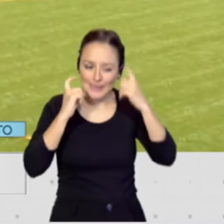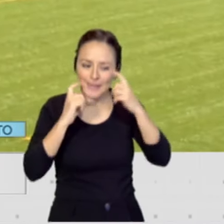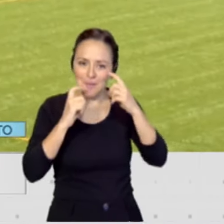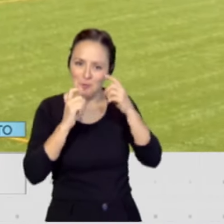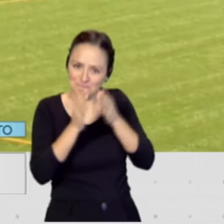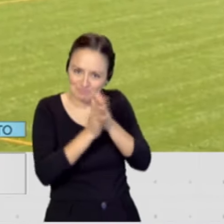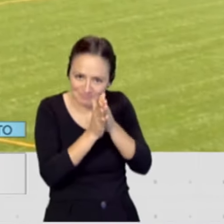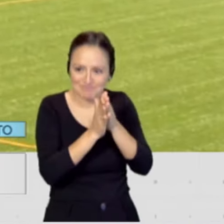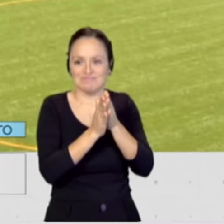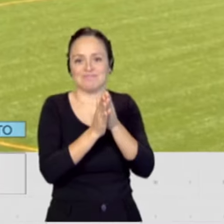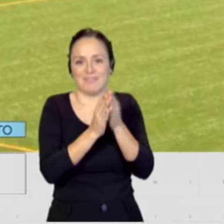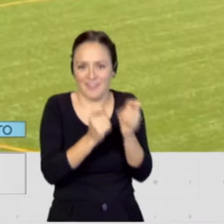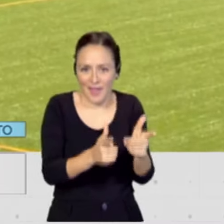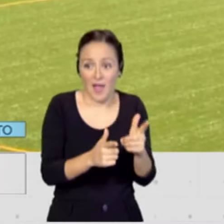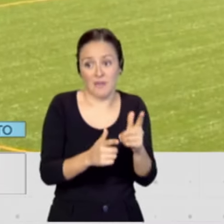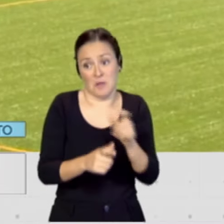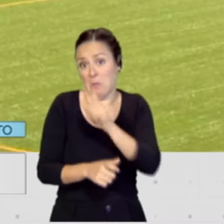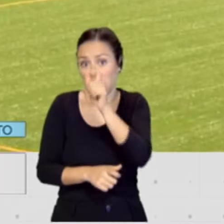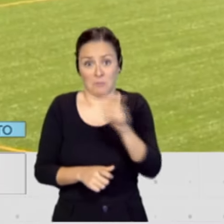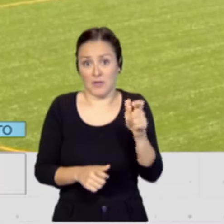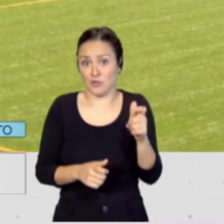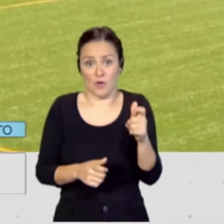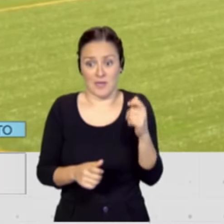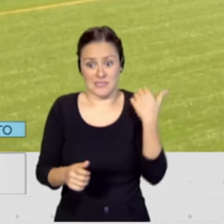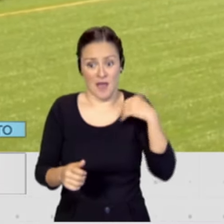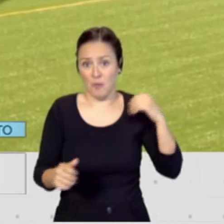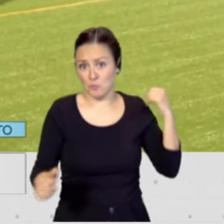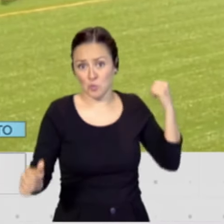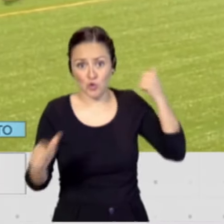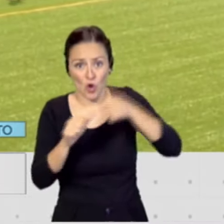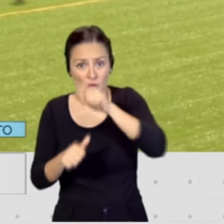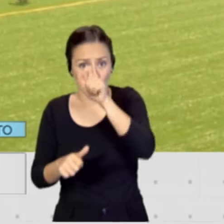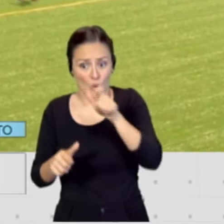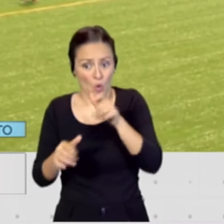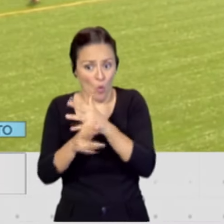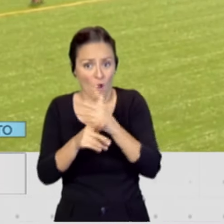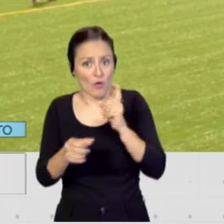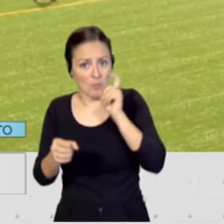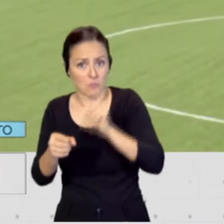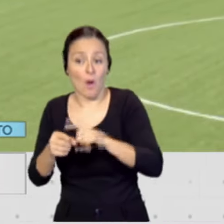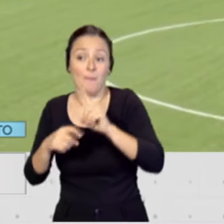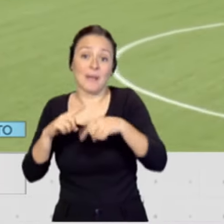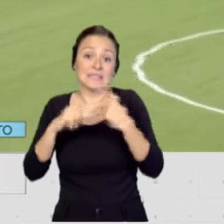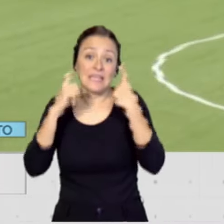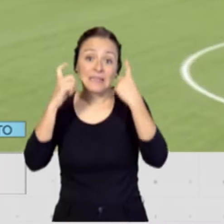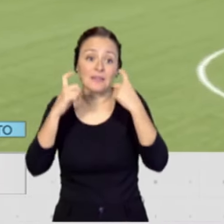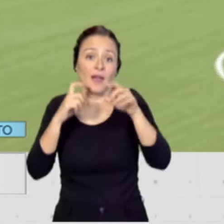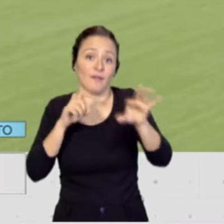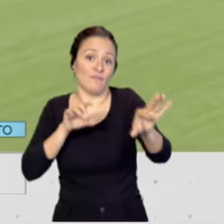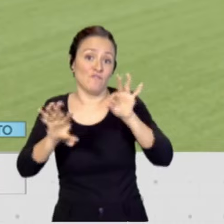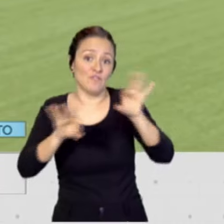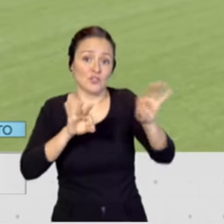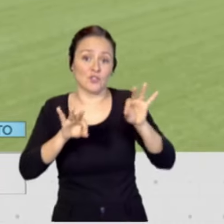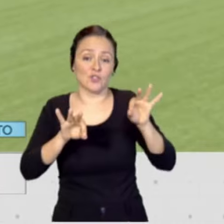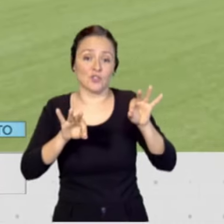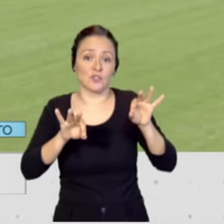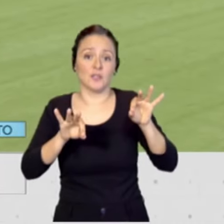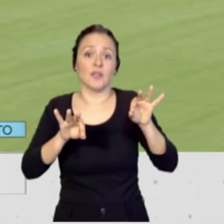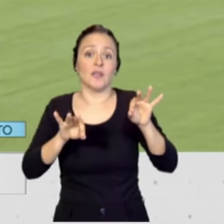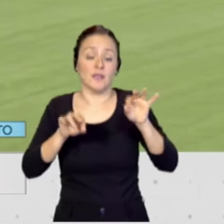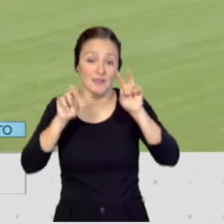afincados desde hace muchísimos muchísimos años e intentar después pues fichar lo lo lo que sea